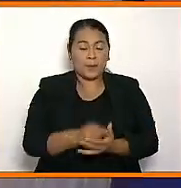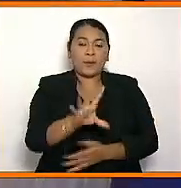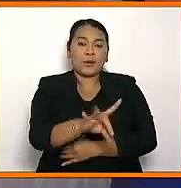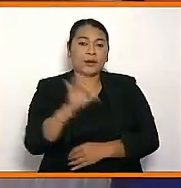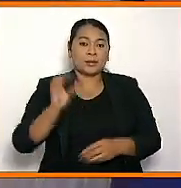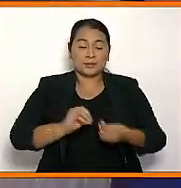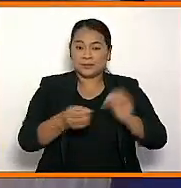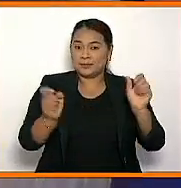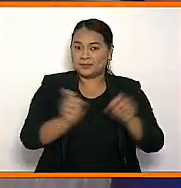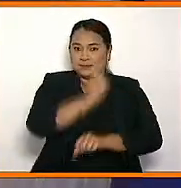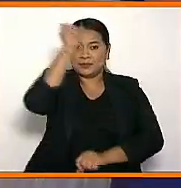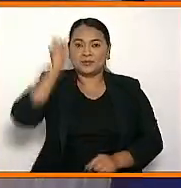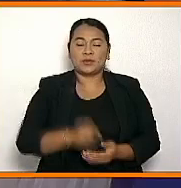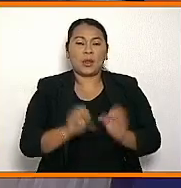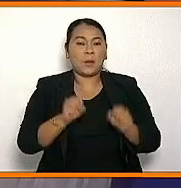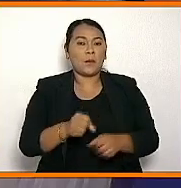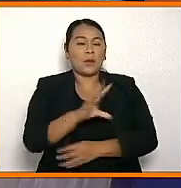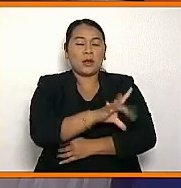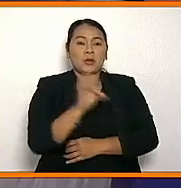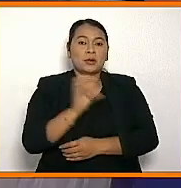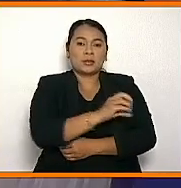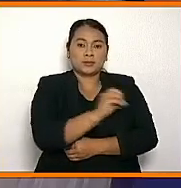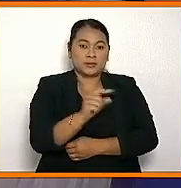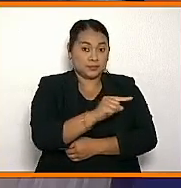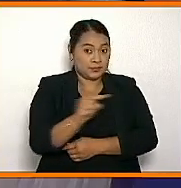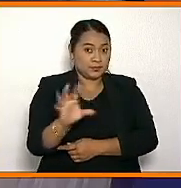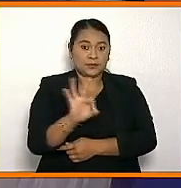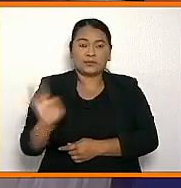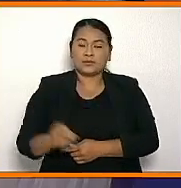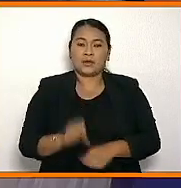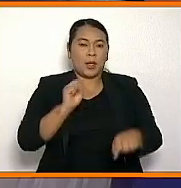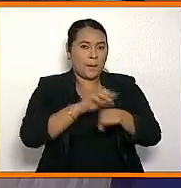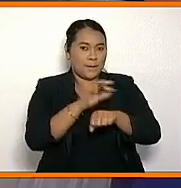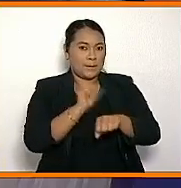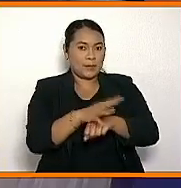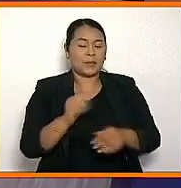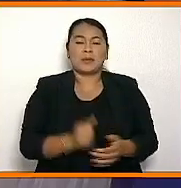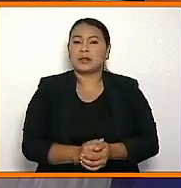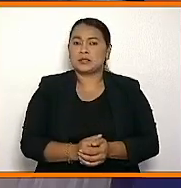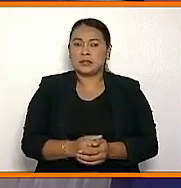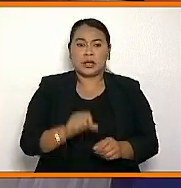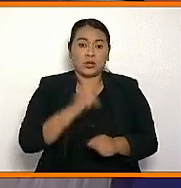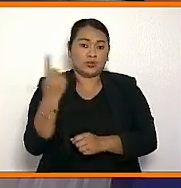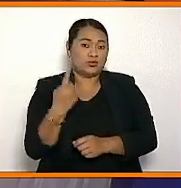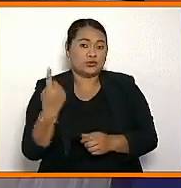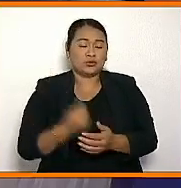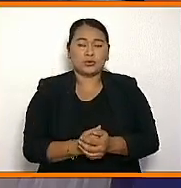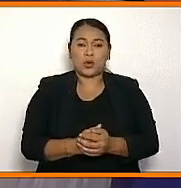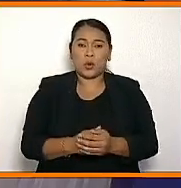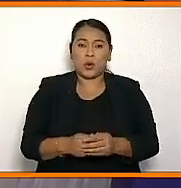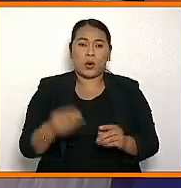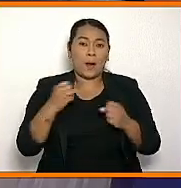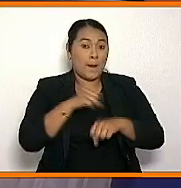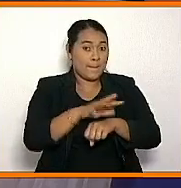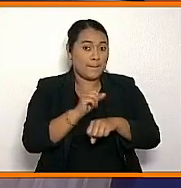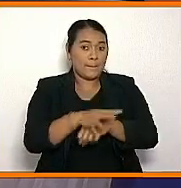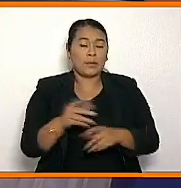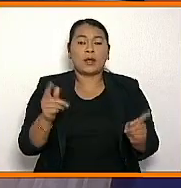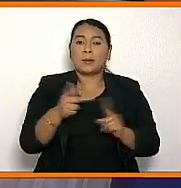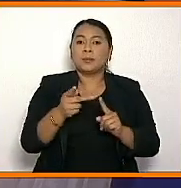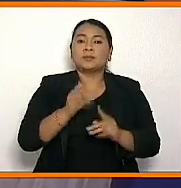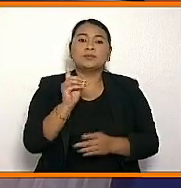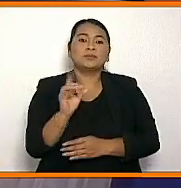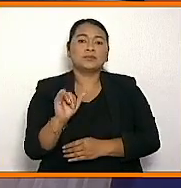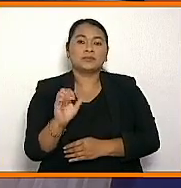número favorito del 00 al 99 a través de mensajito. Lo único que tienes que hacer es inscribir diaria más el monto más